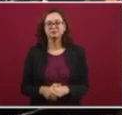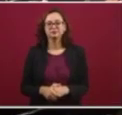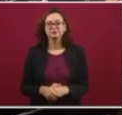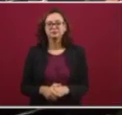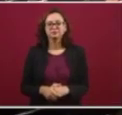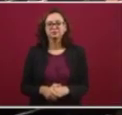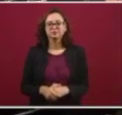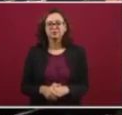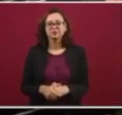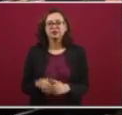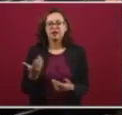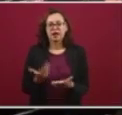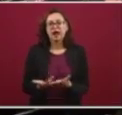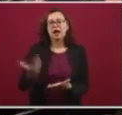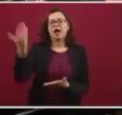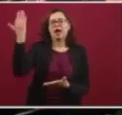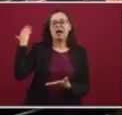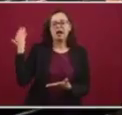porque antes,